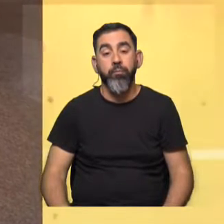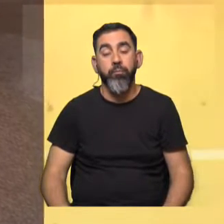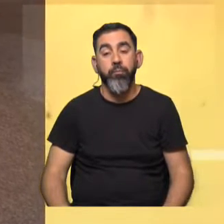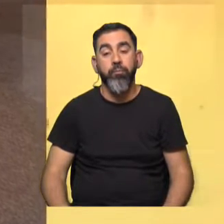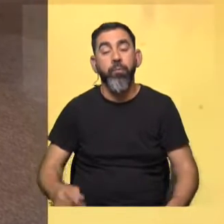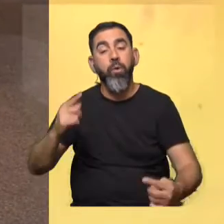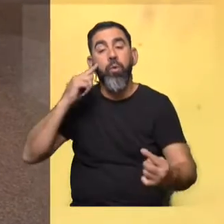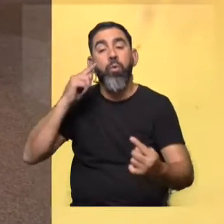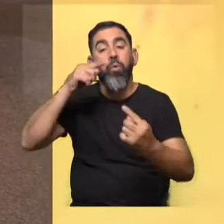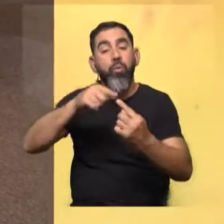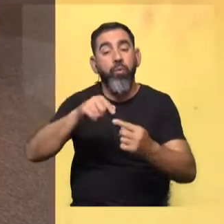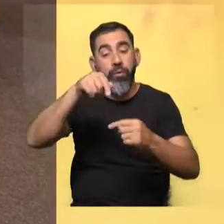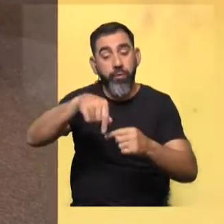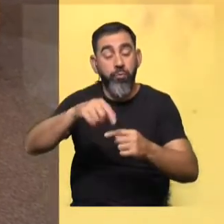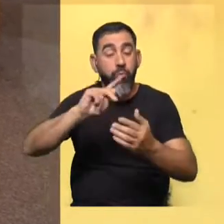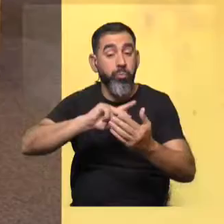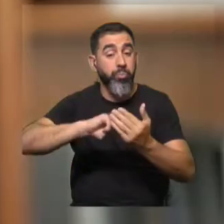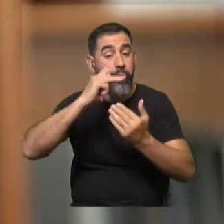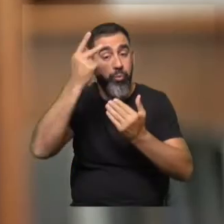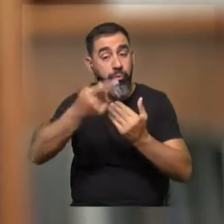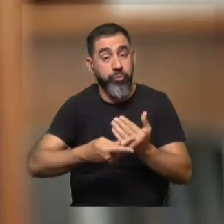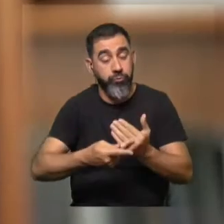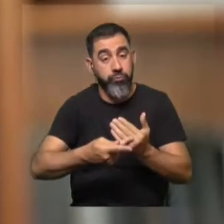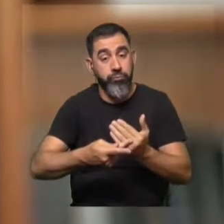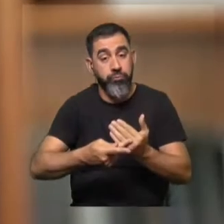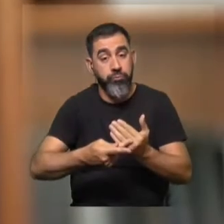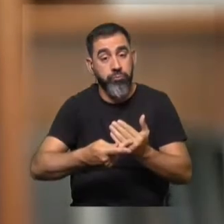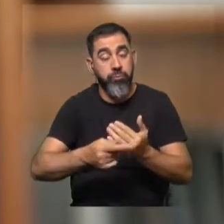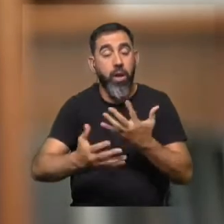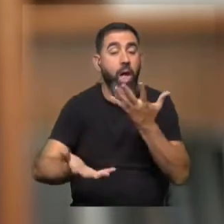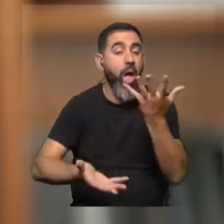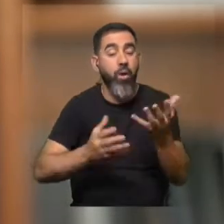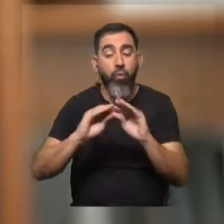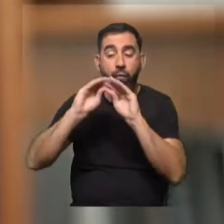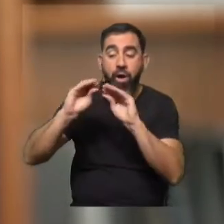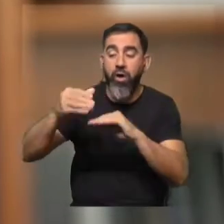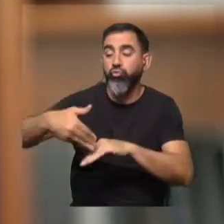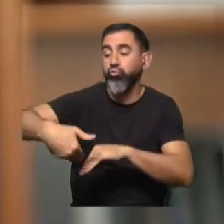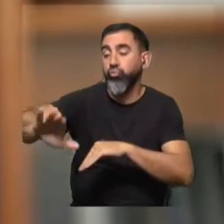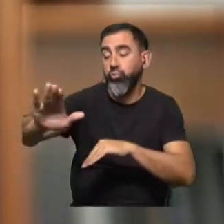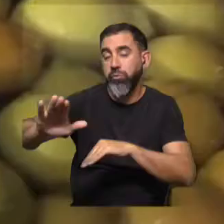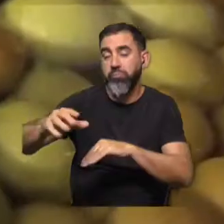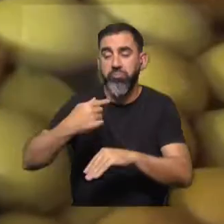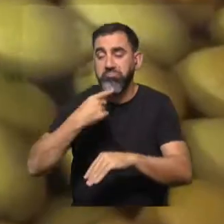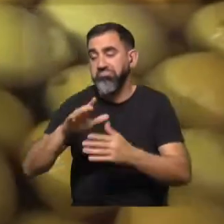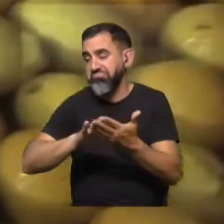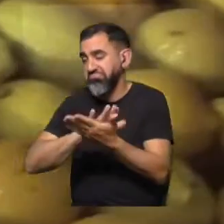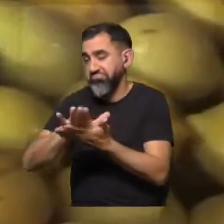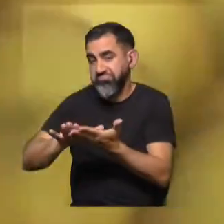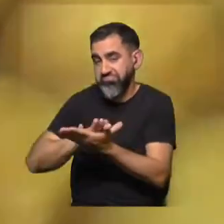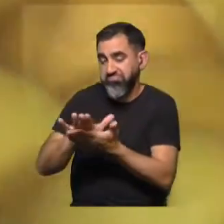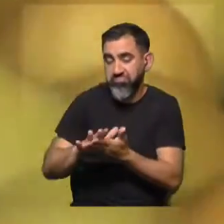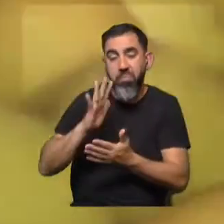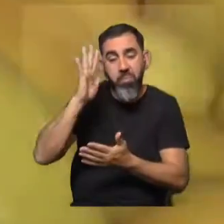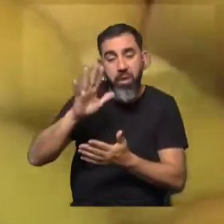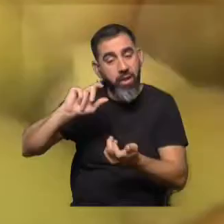El objetivo en sí del proyecto es tomar algo que era un residuo que parecía prácticamente inútil